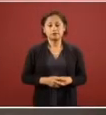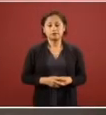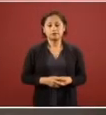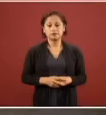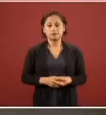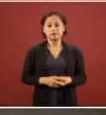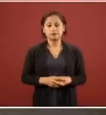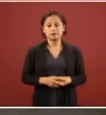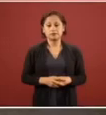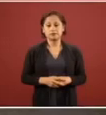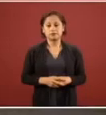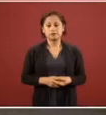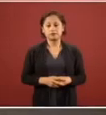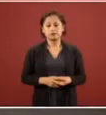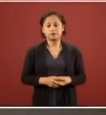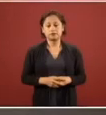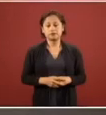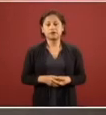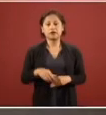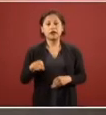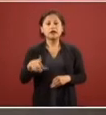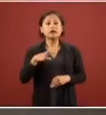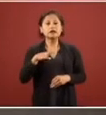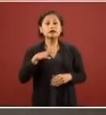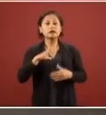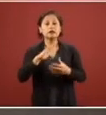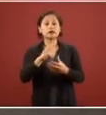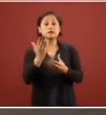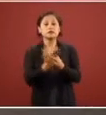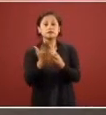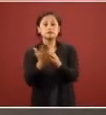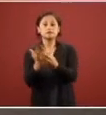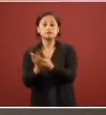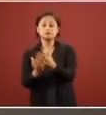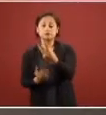Se suponía que eso estaba prohibido, ¿eh? Entregarle cosas.